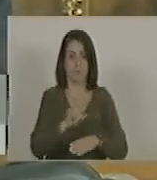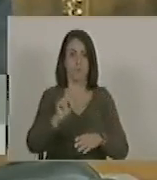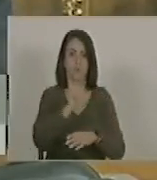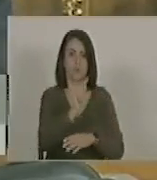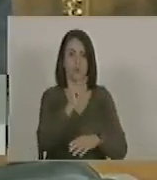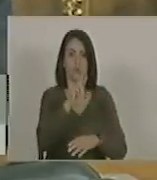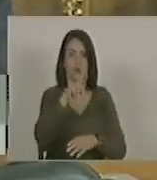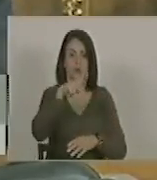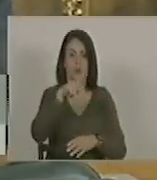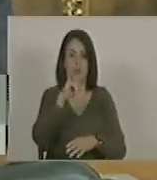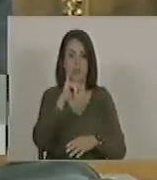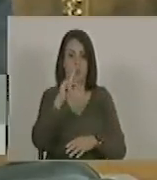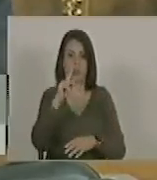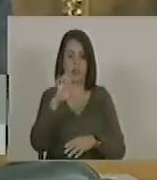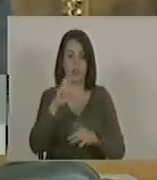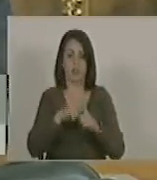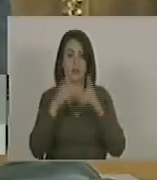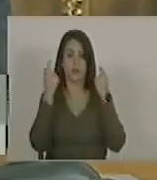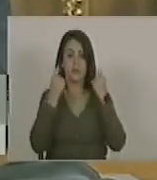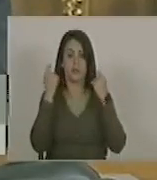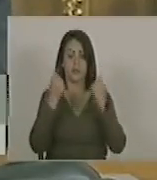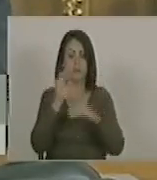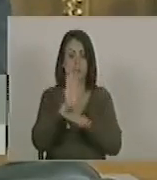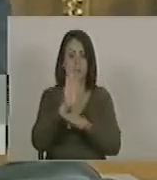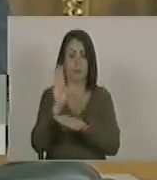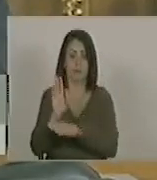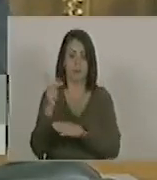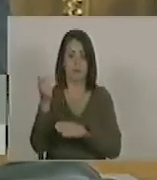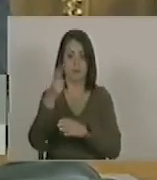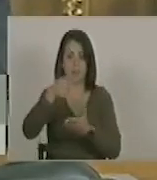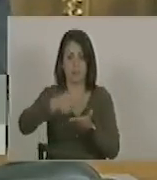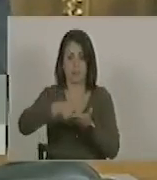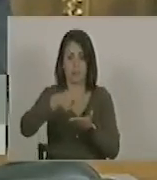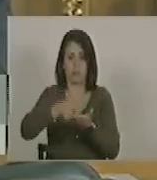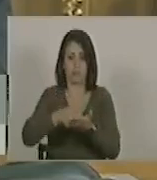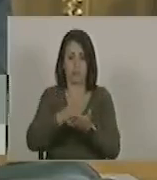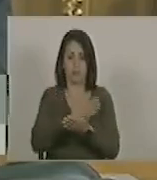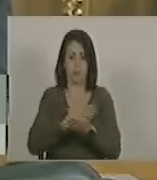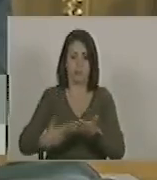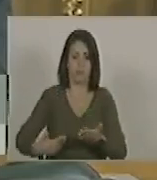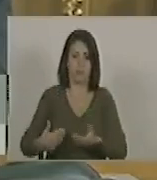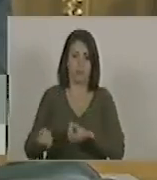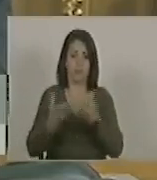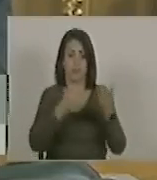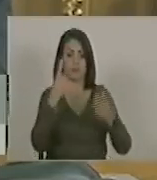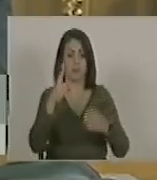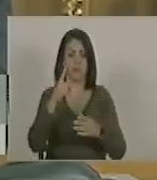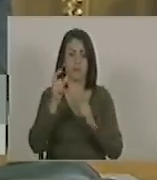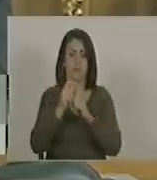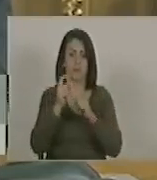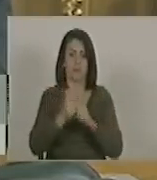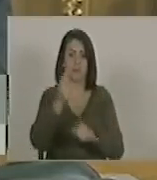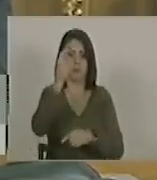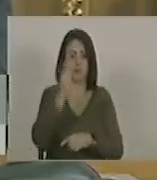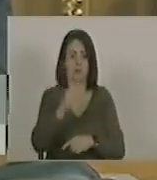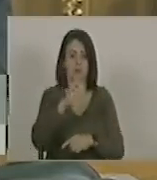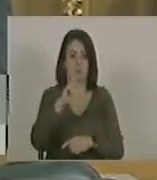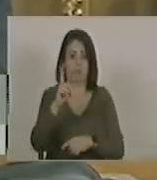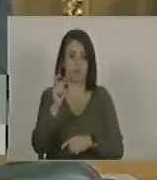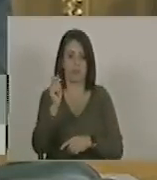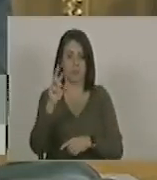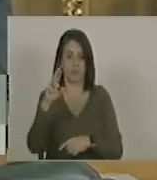Turquía relativo a la promoción y protección recíproca de inversiones. El presidente otorgó el derecho de palabra al diputado Edgardo